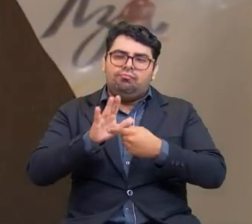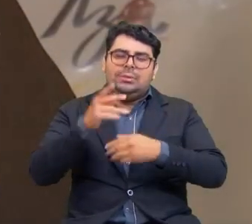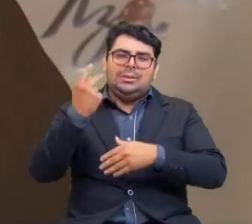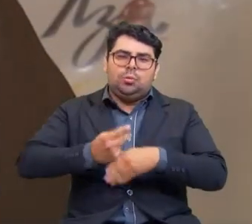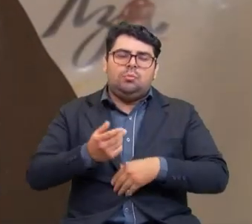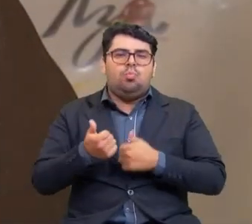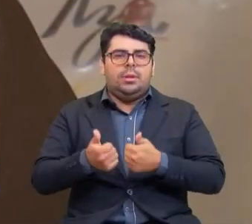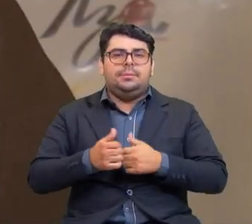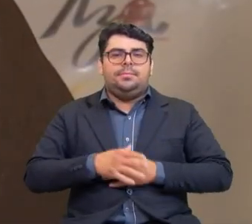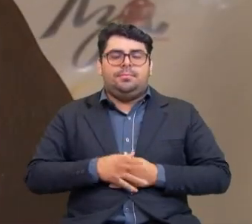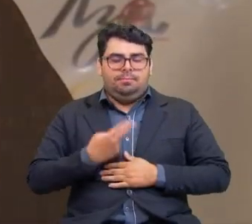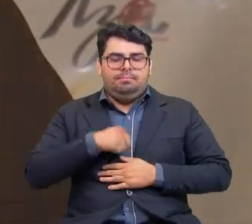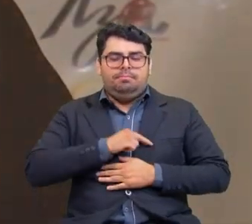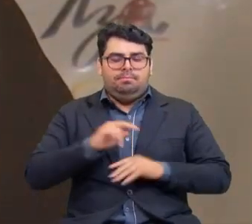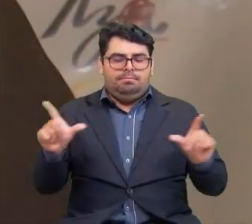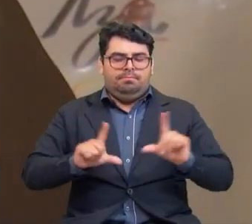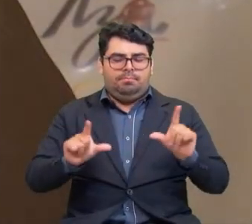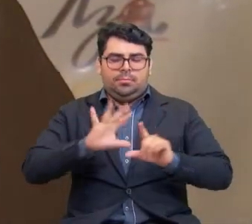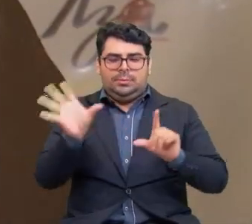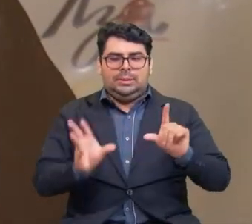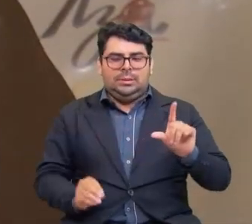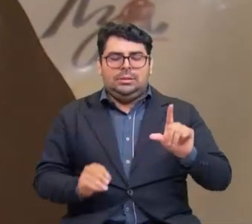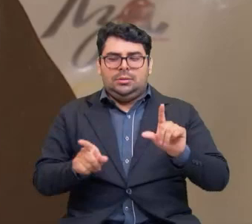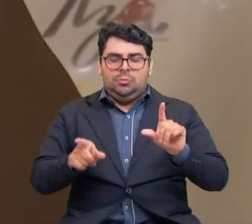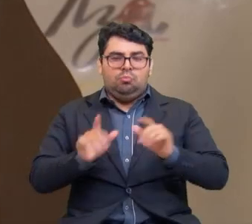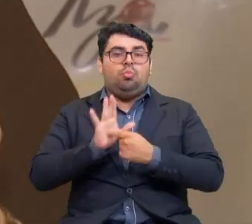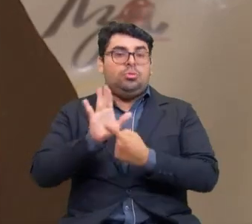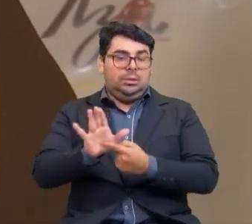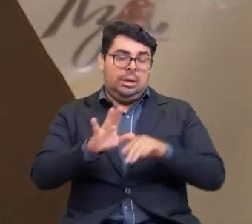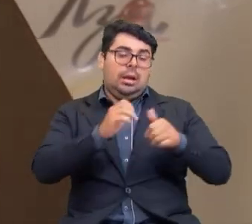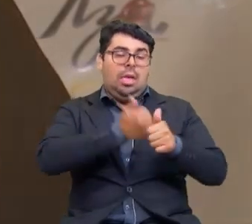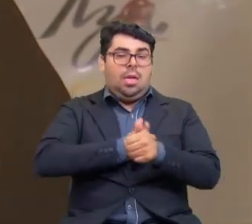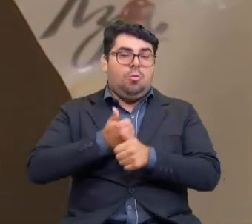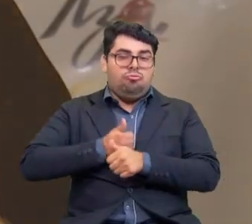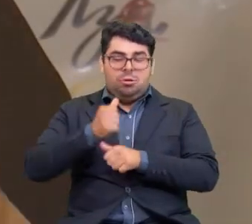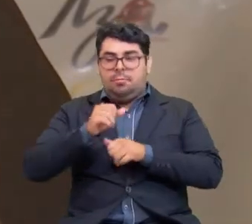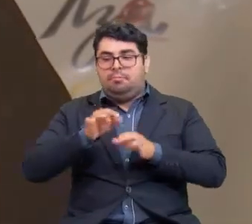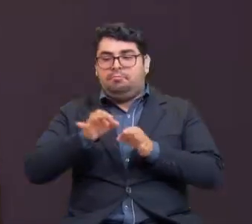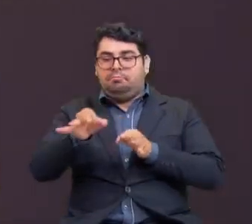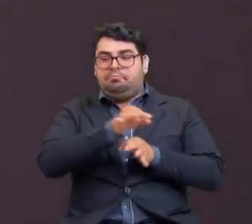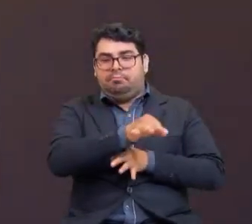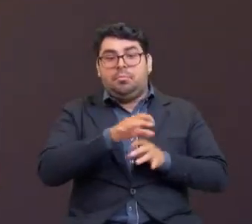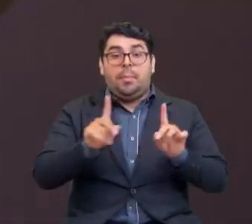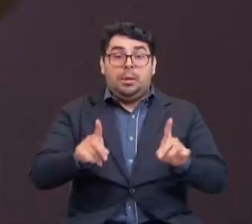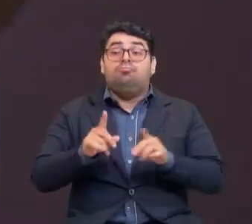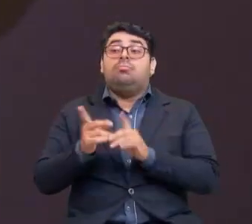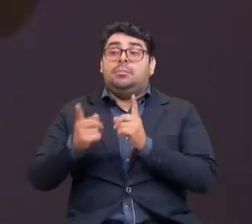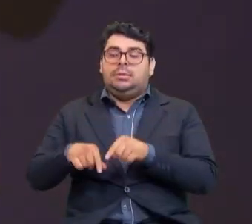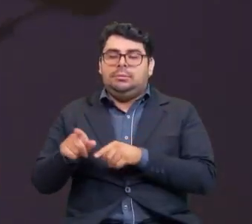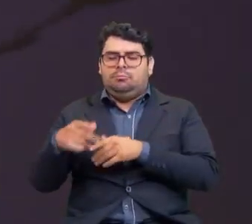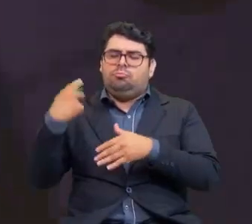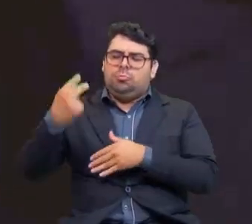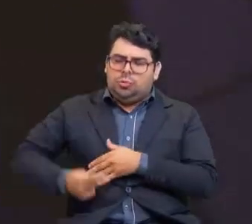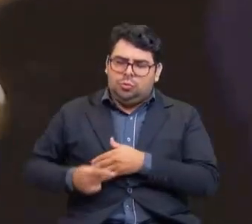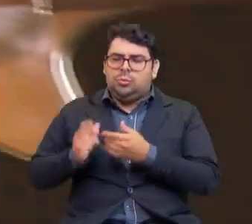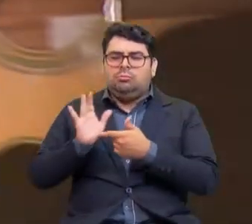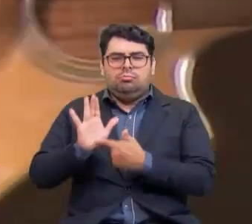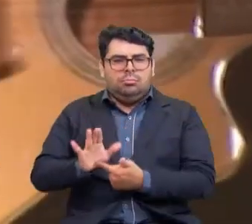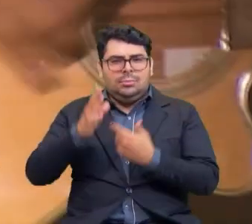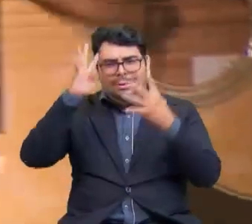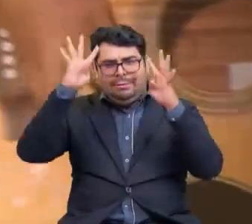los regionales para poder mostrar lo que hay en región, pero por supuesto con historias, con creatividad y